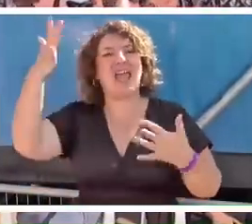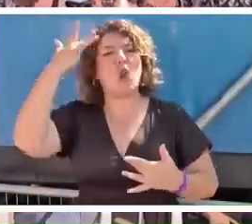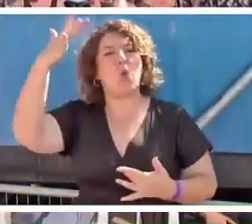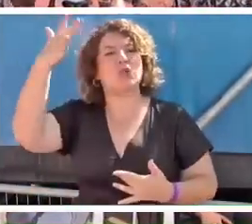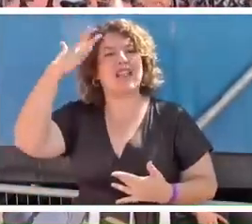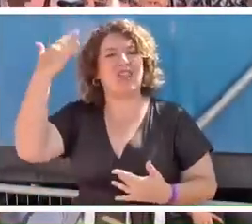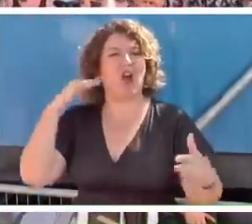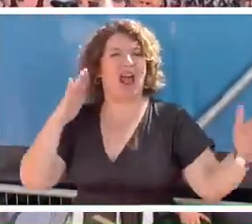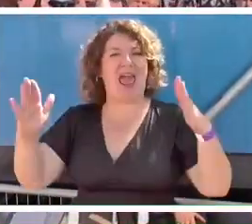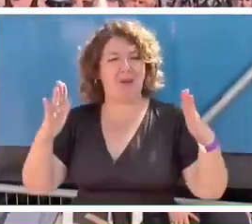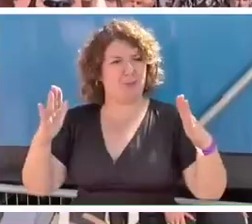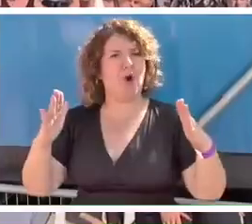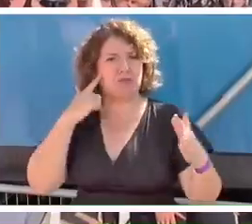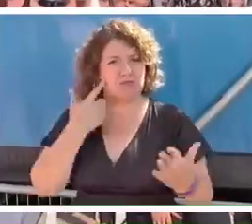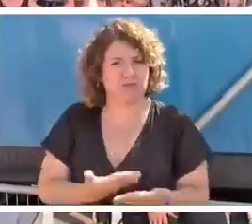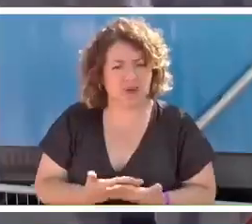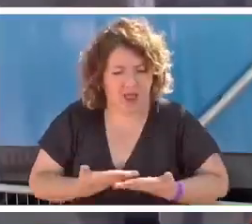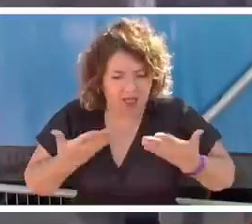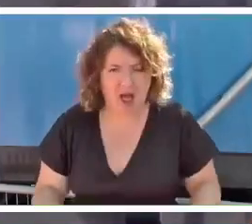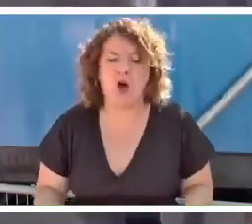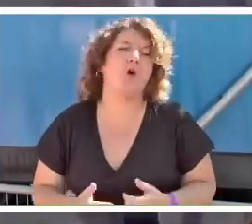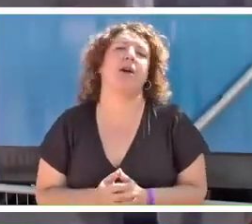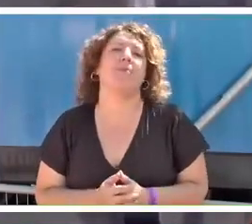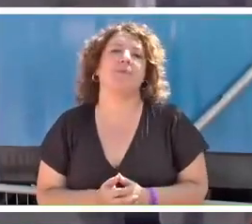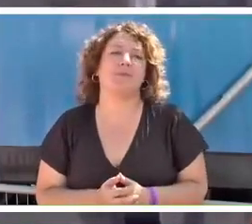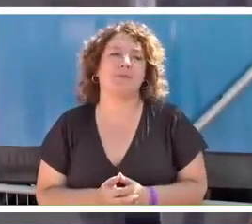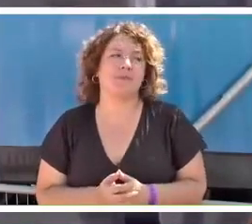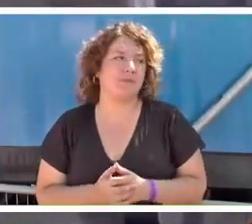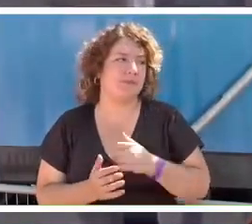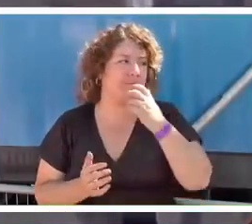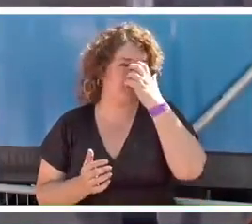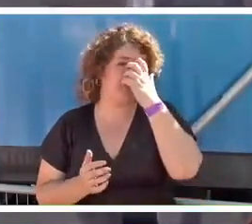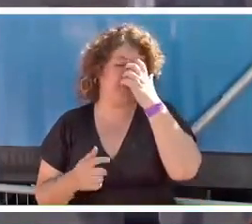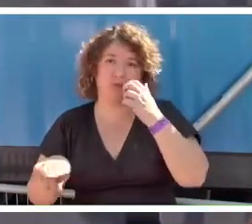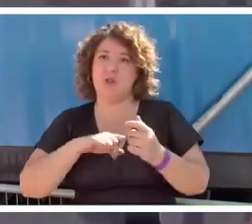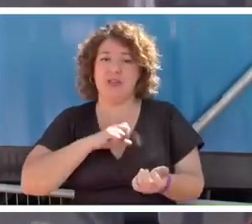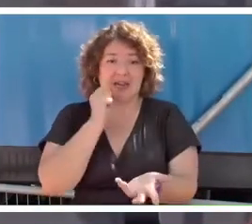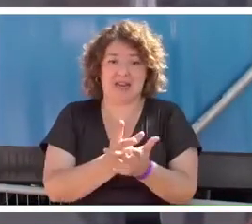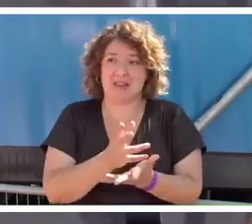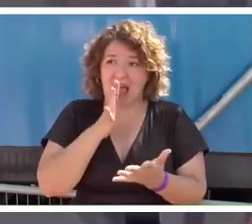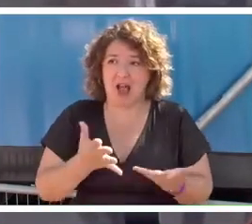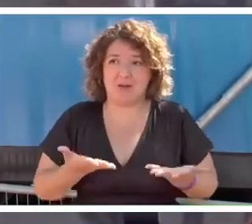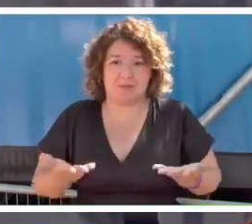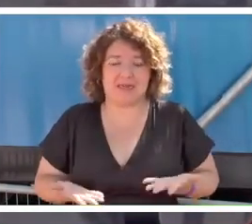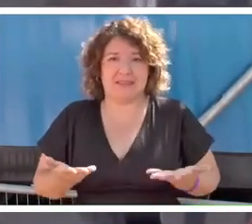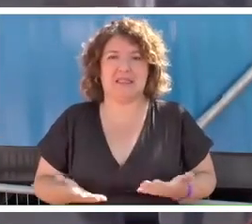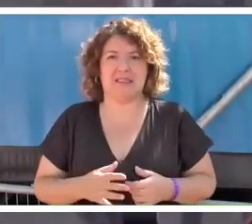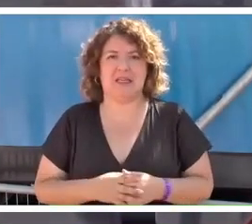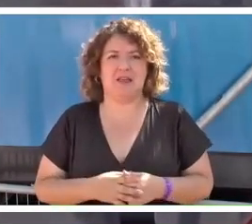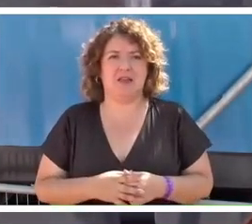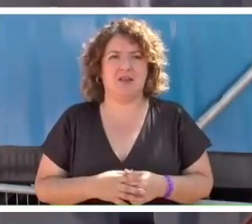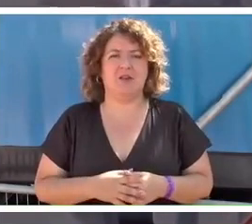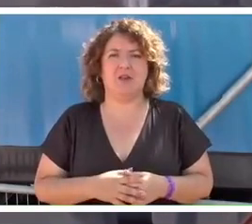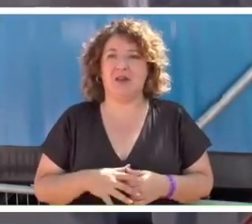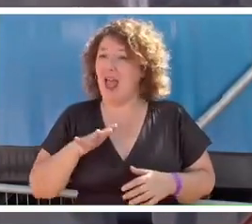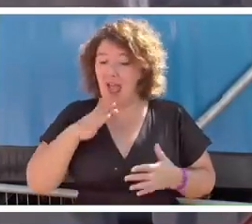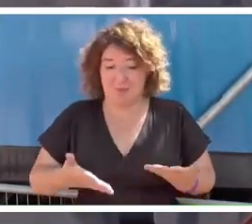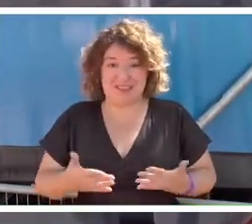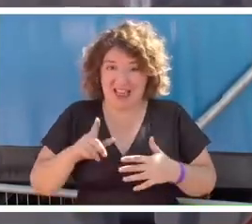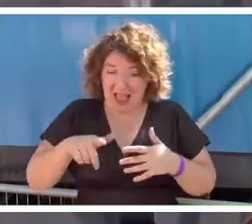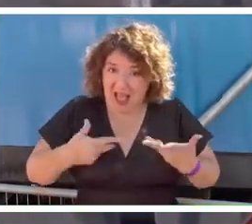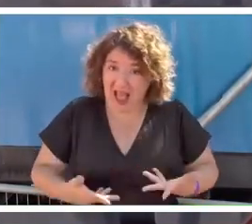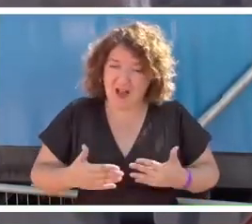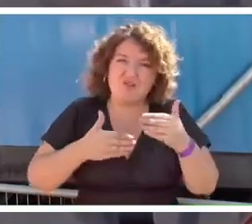eso, claro que es posible. Este es nuestro gran reto, es el presente, es el futuro y queda, compañeros